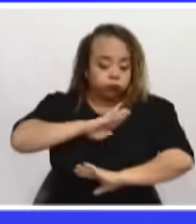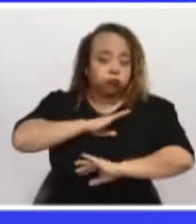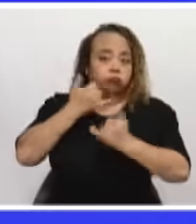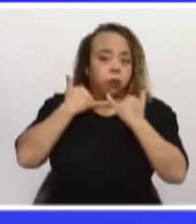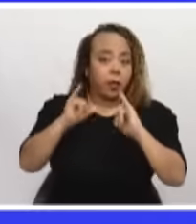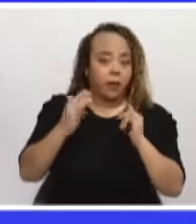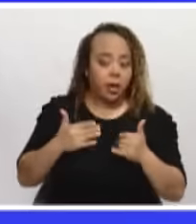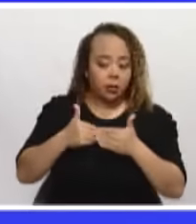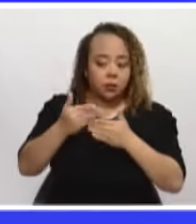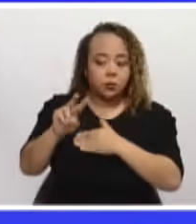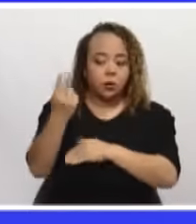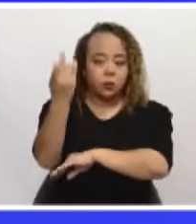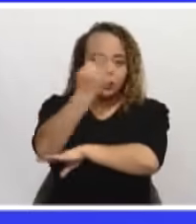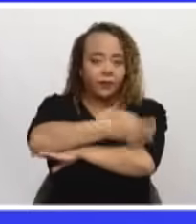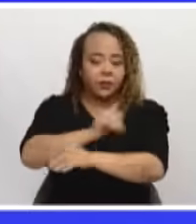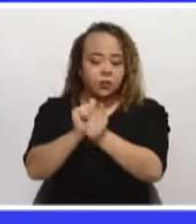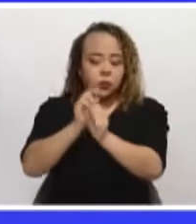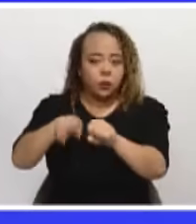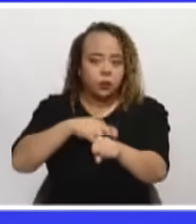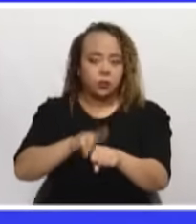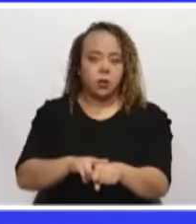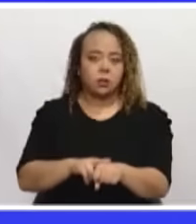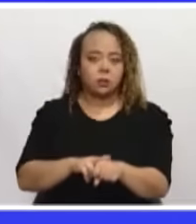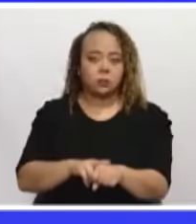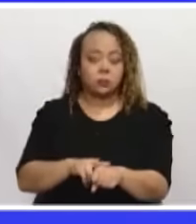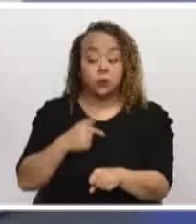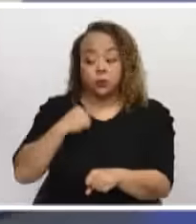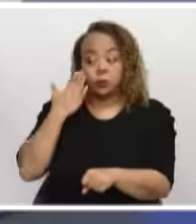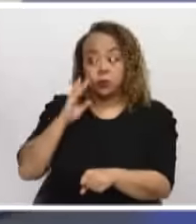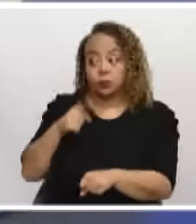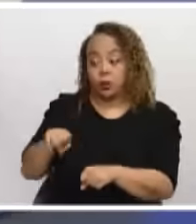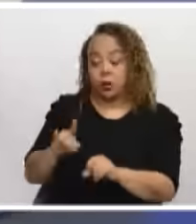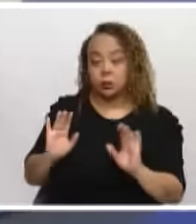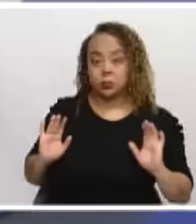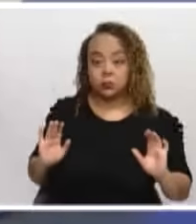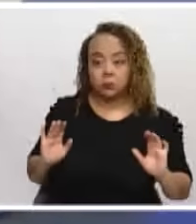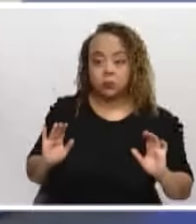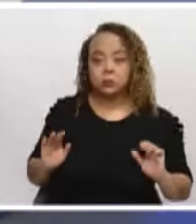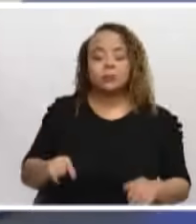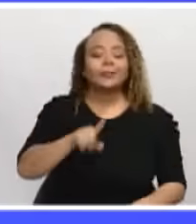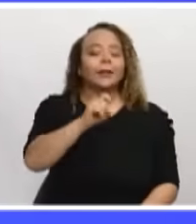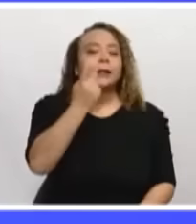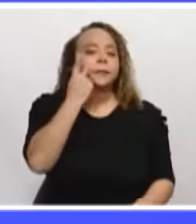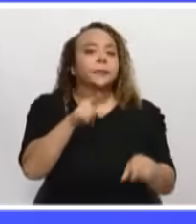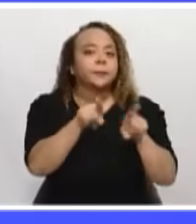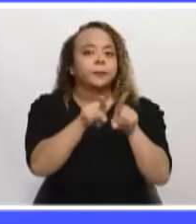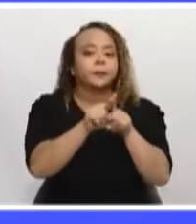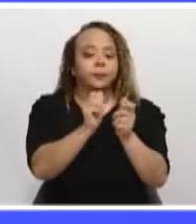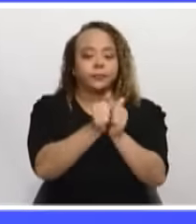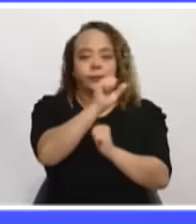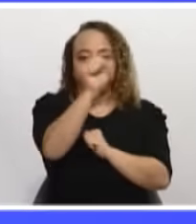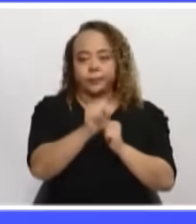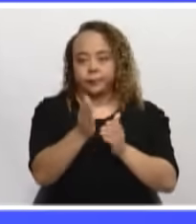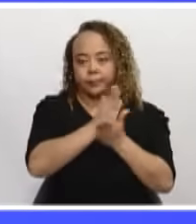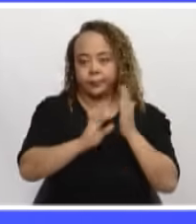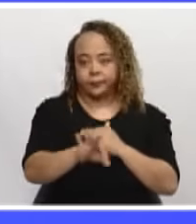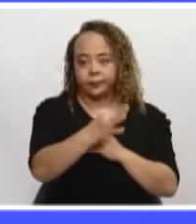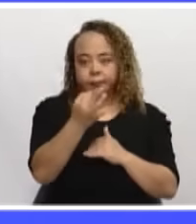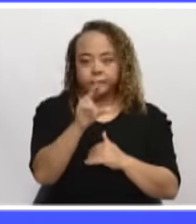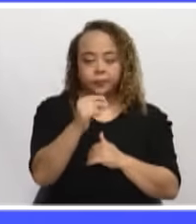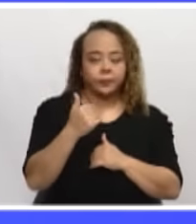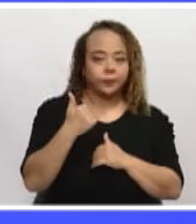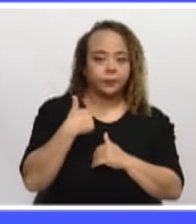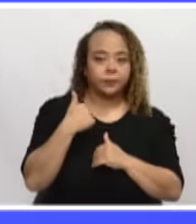el ojo tras 12 jornadas del torneo nacional sapriza no sé si ustedes Bueno hay que ver también que el deportivo saprisa de una u otra forma No